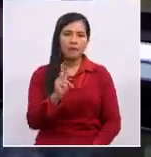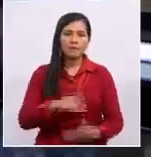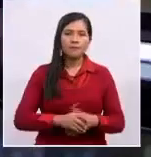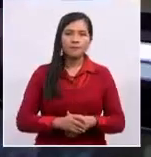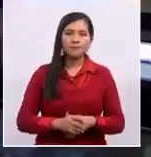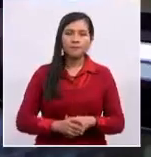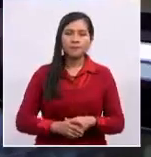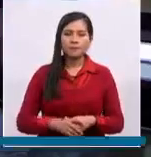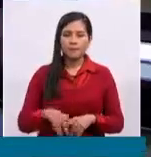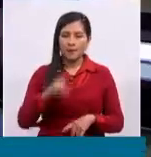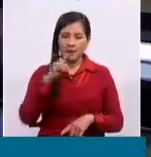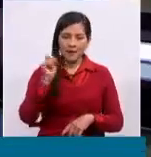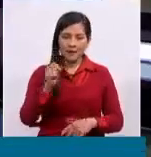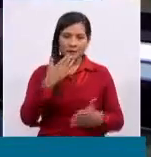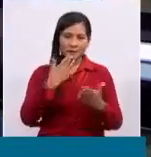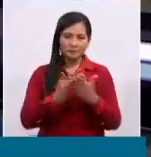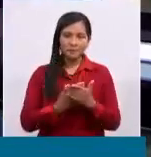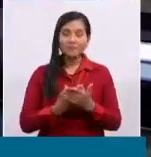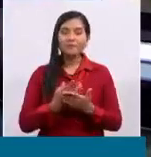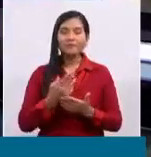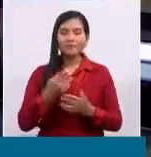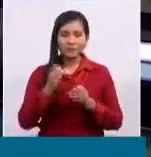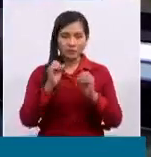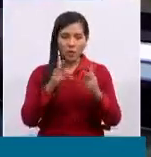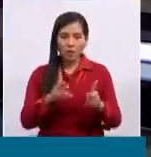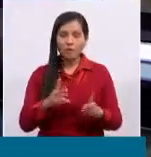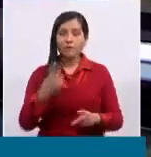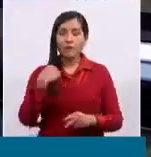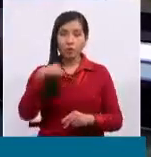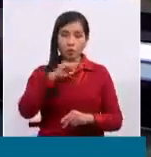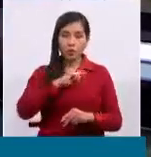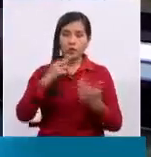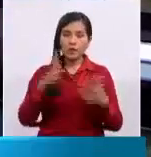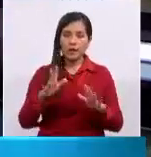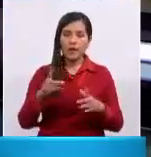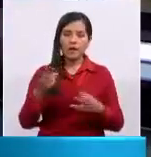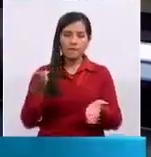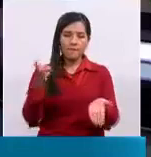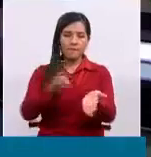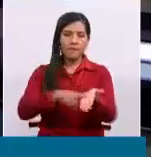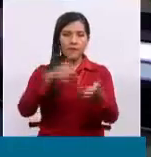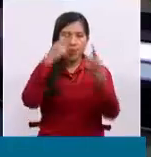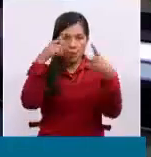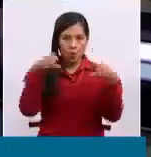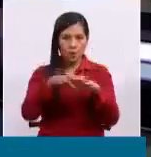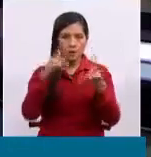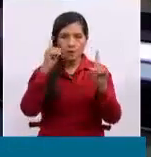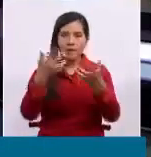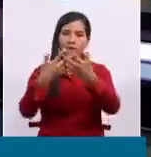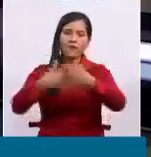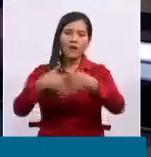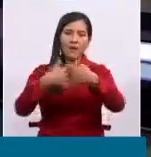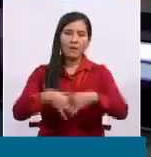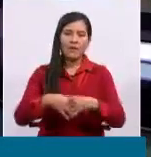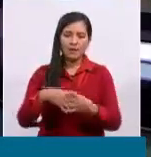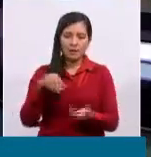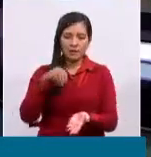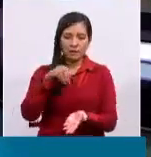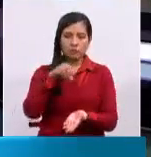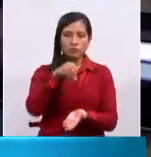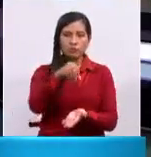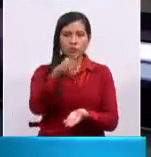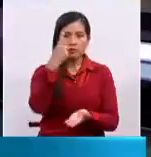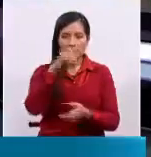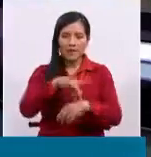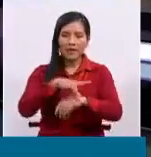Bueno, Iván, nosotros firmamos un contrato para la construcción de una planta de fertilizantes granulados, la cual